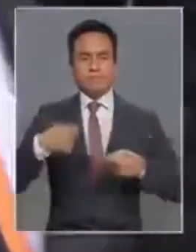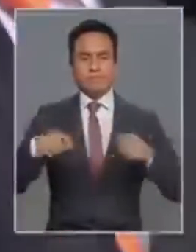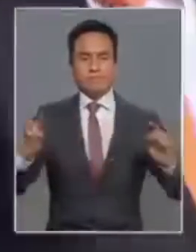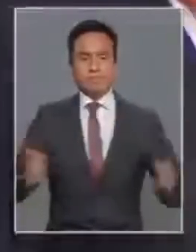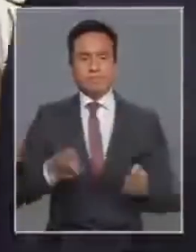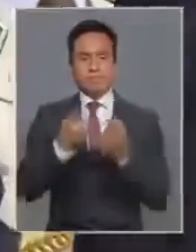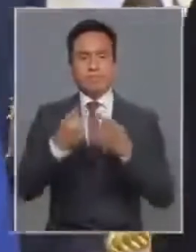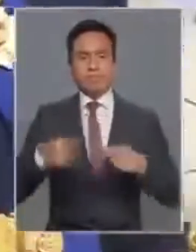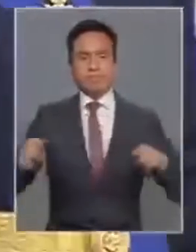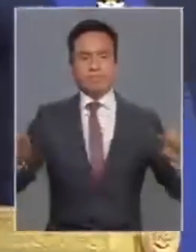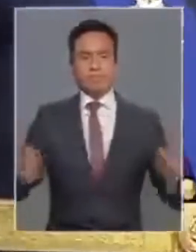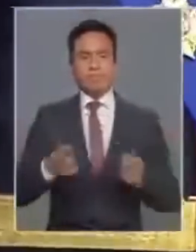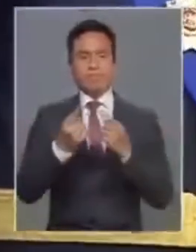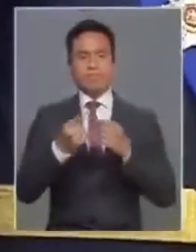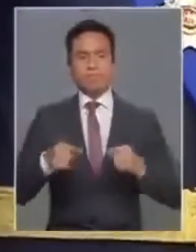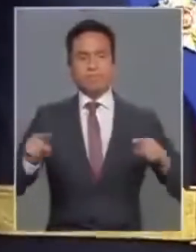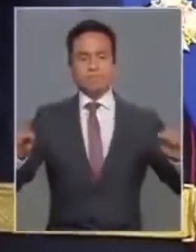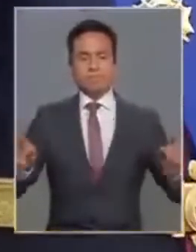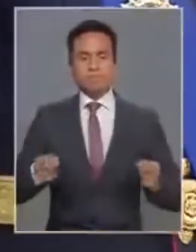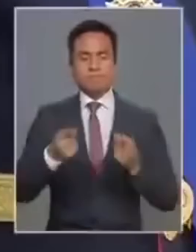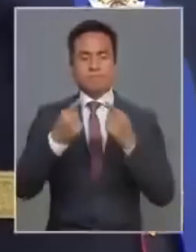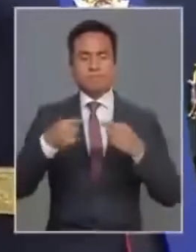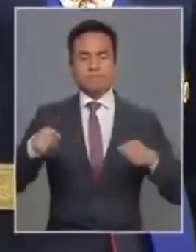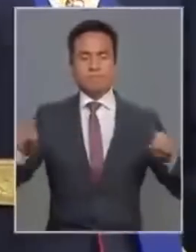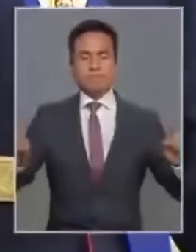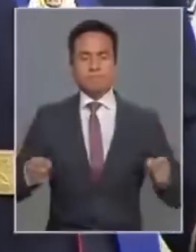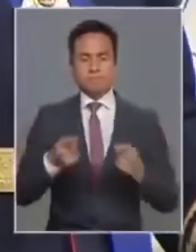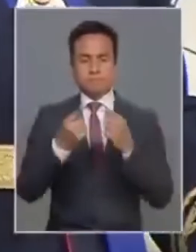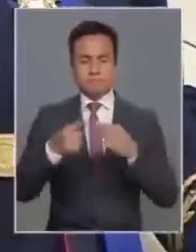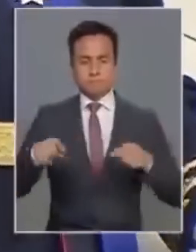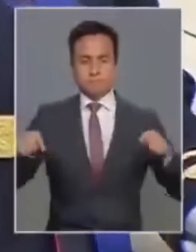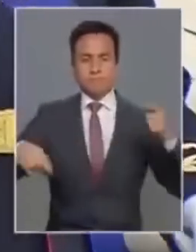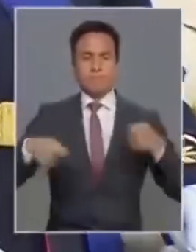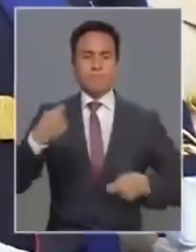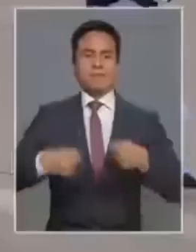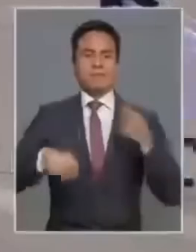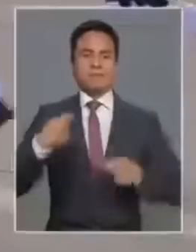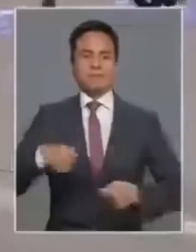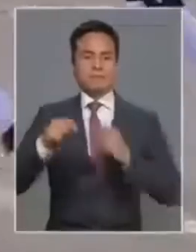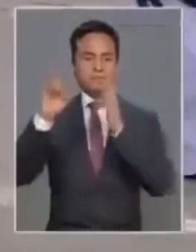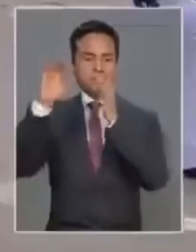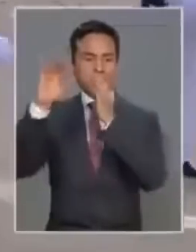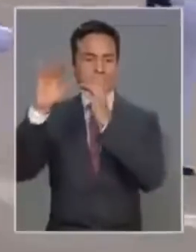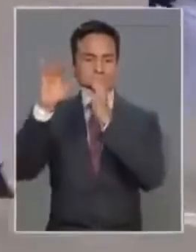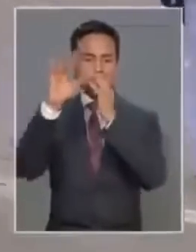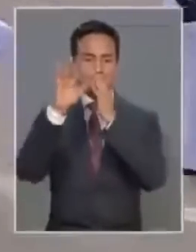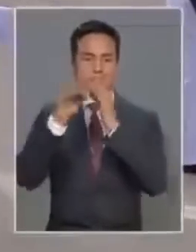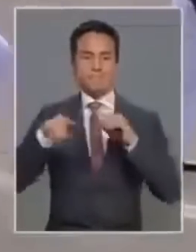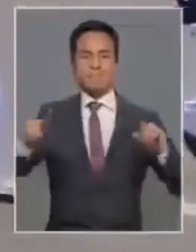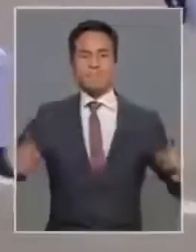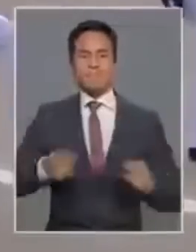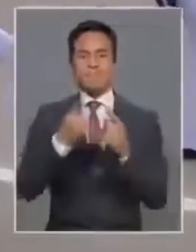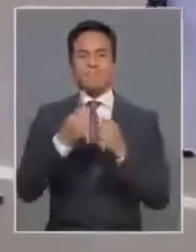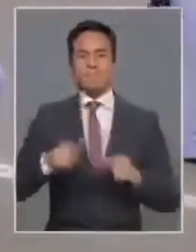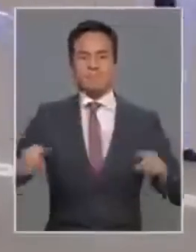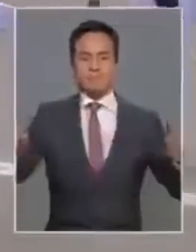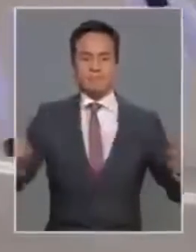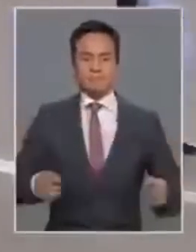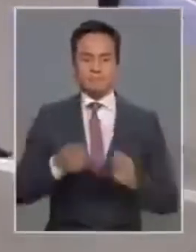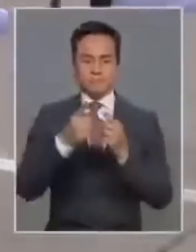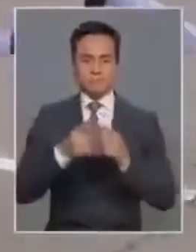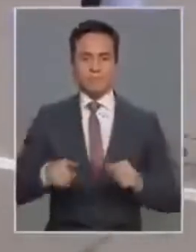Claro, pues hay quienes dicen, no, solamente van a hacer servicio, pues ya, para recibir un apoyo y para convertirse